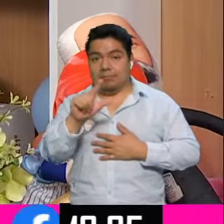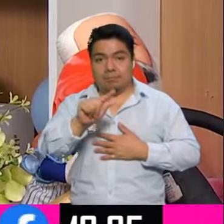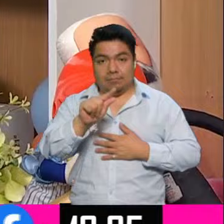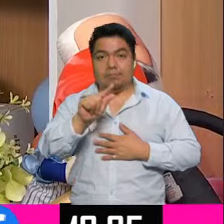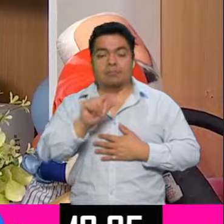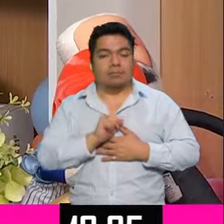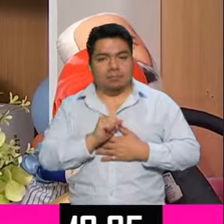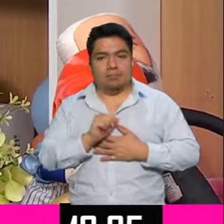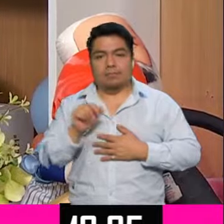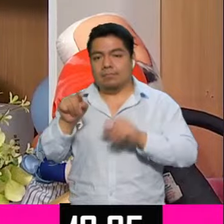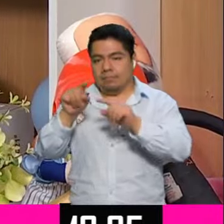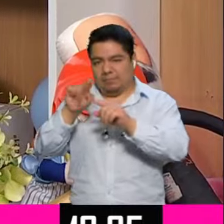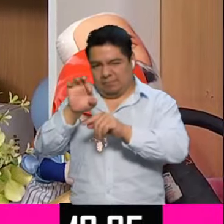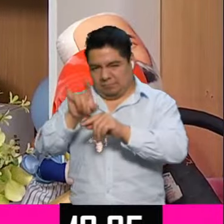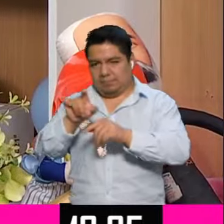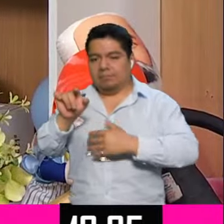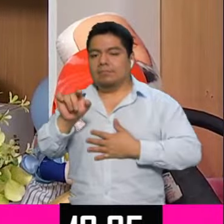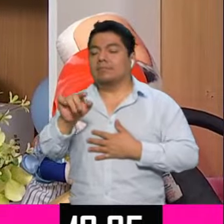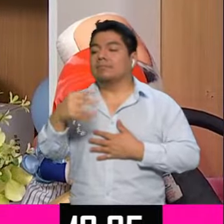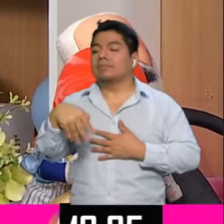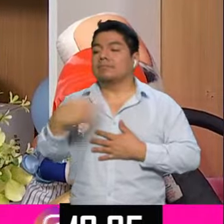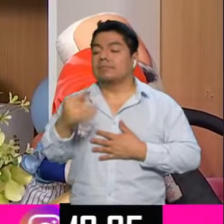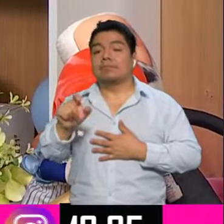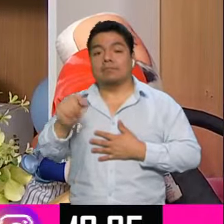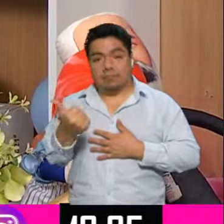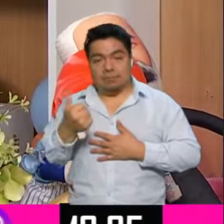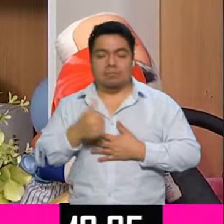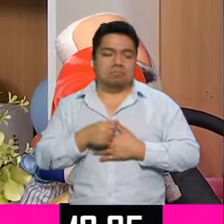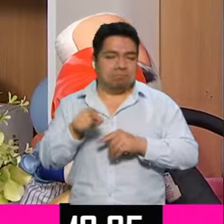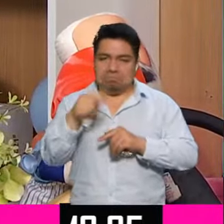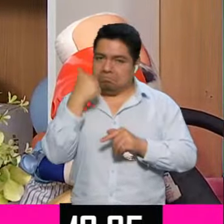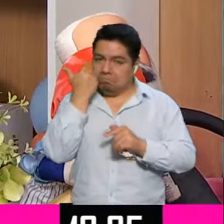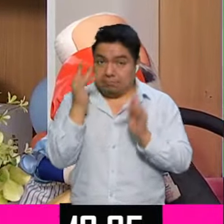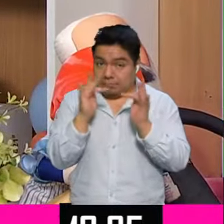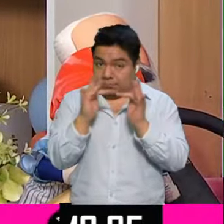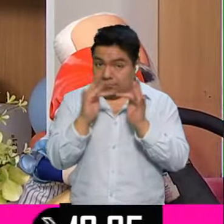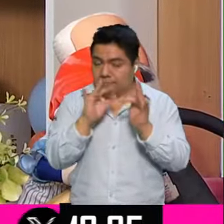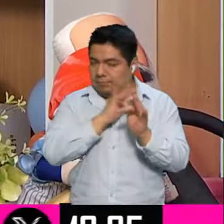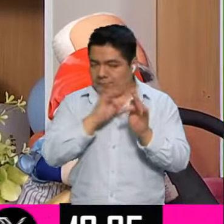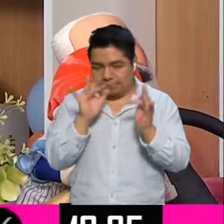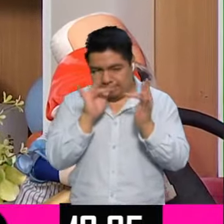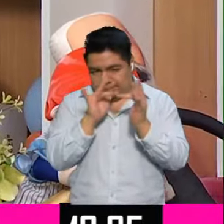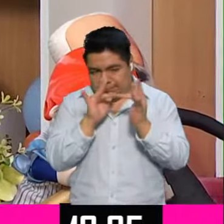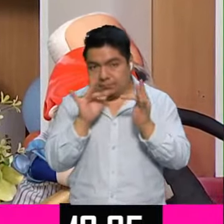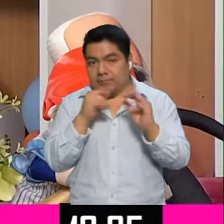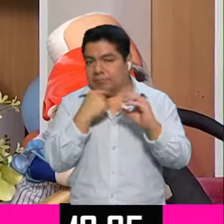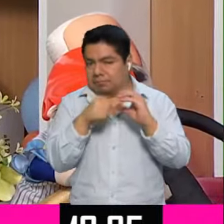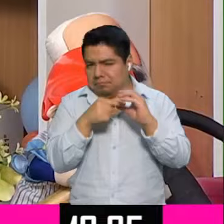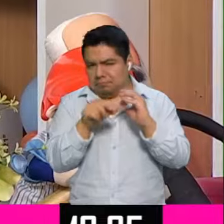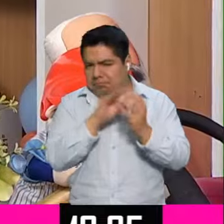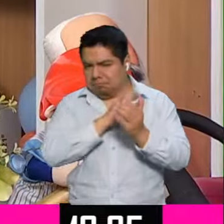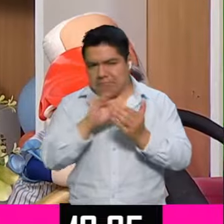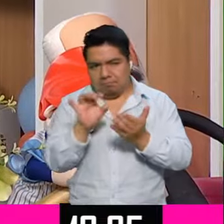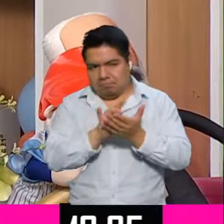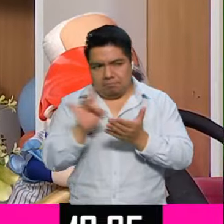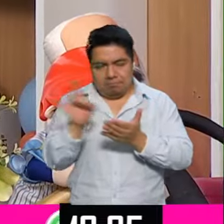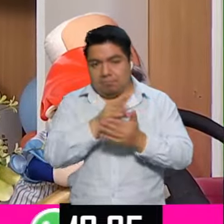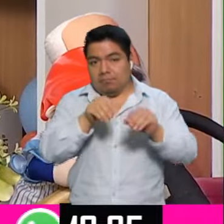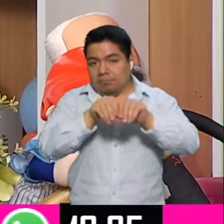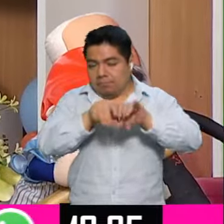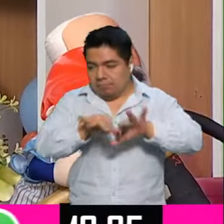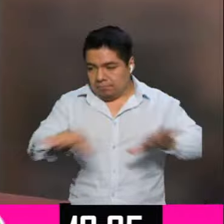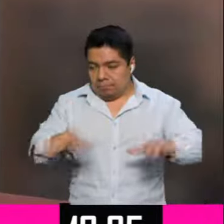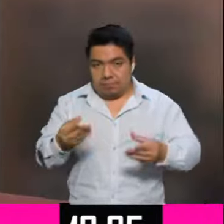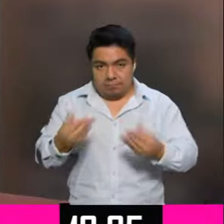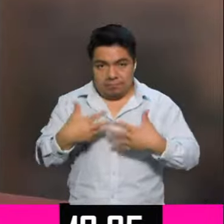55-51-3407-70. La extensión es la 1426. Para quienes estén interesados, se comuniquen ahí o manden un correito y les den toda la información.